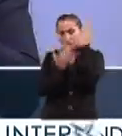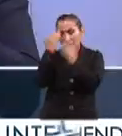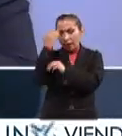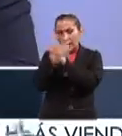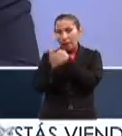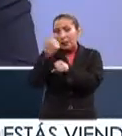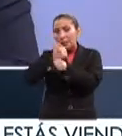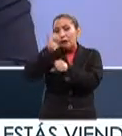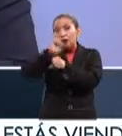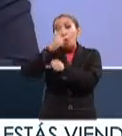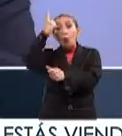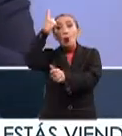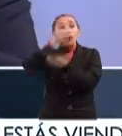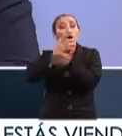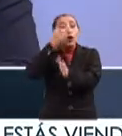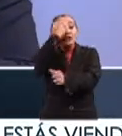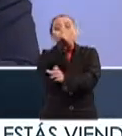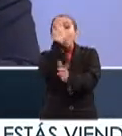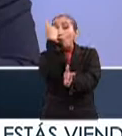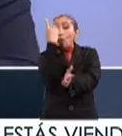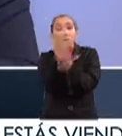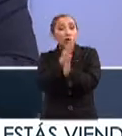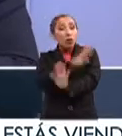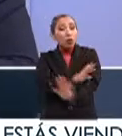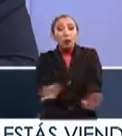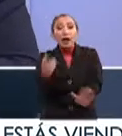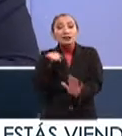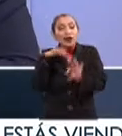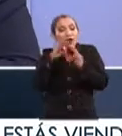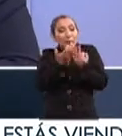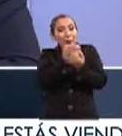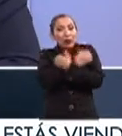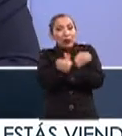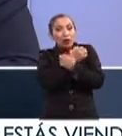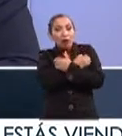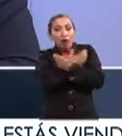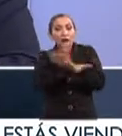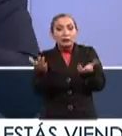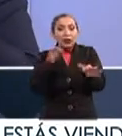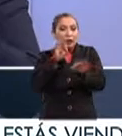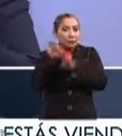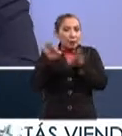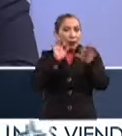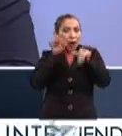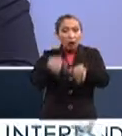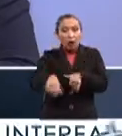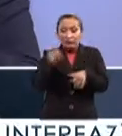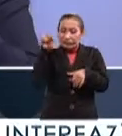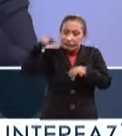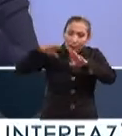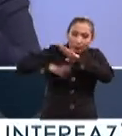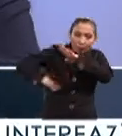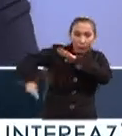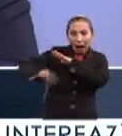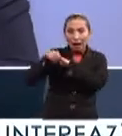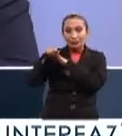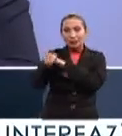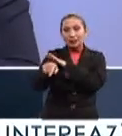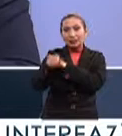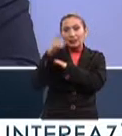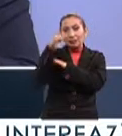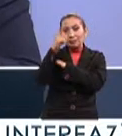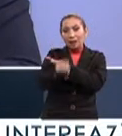secundaria en un examen único. Y este examen único está basado en el modelo para educación en la vida y el trabajo, que es el corazón